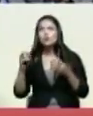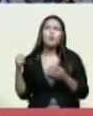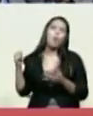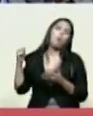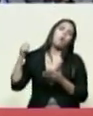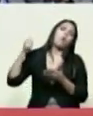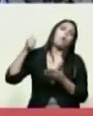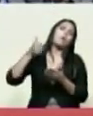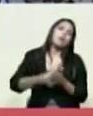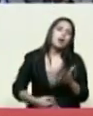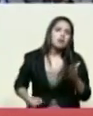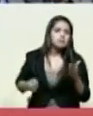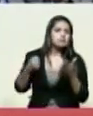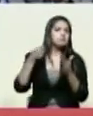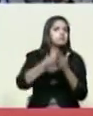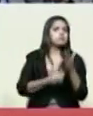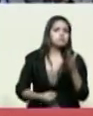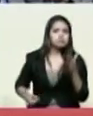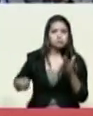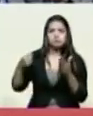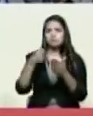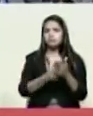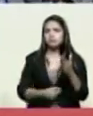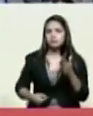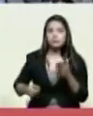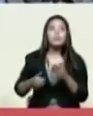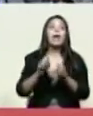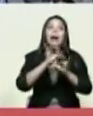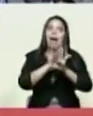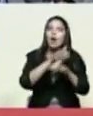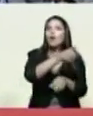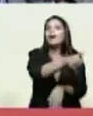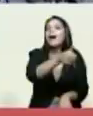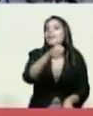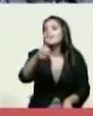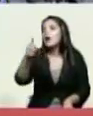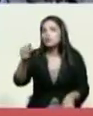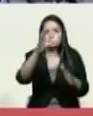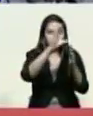vida. Luchadores de toda la vida, cada quien con su personalidad.